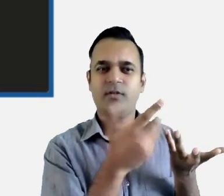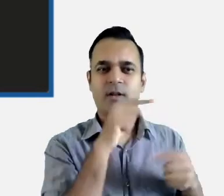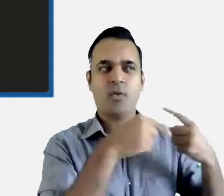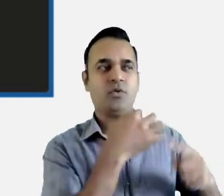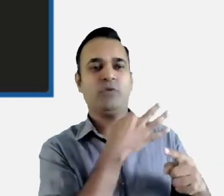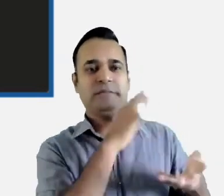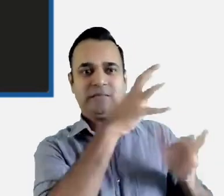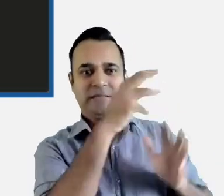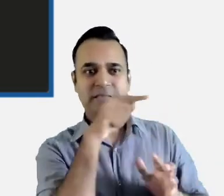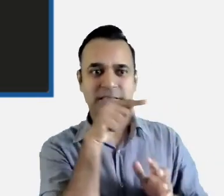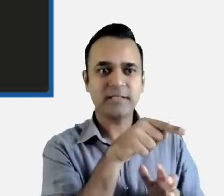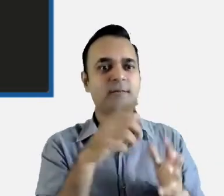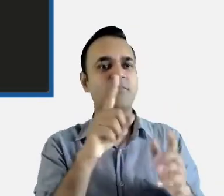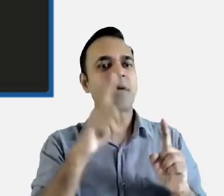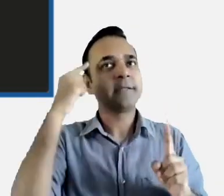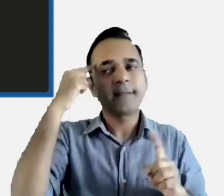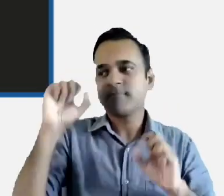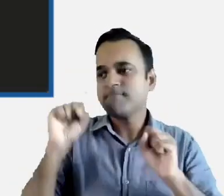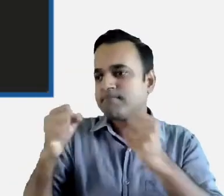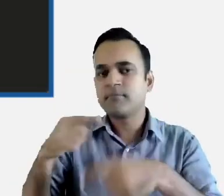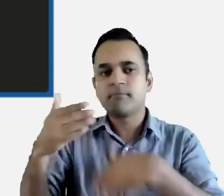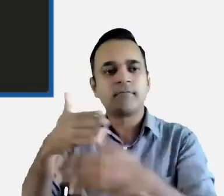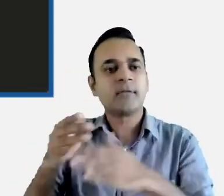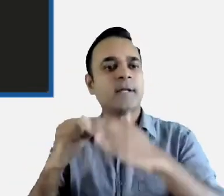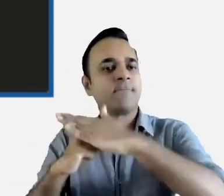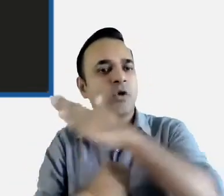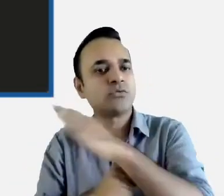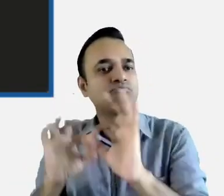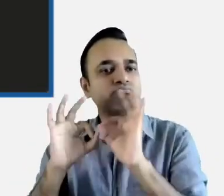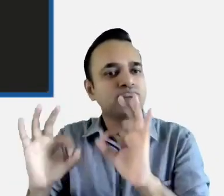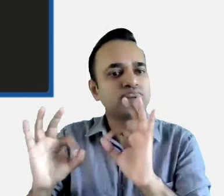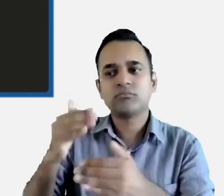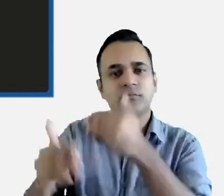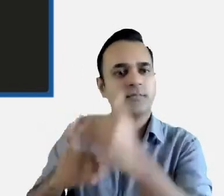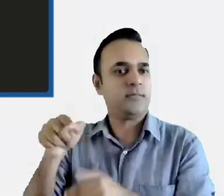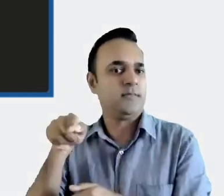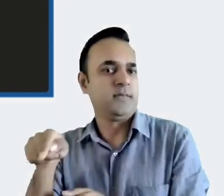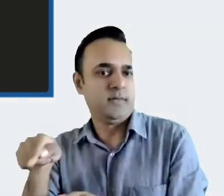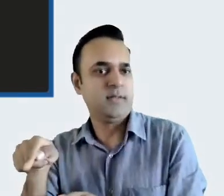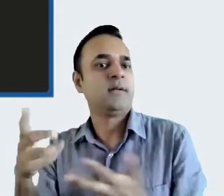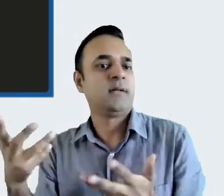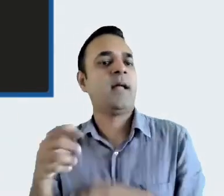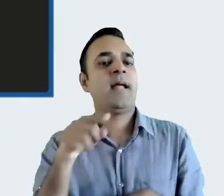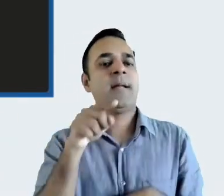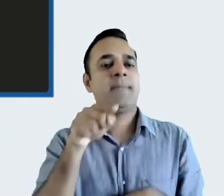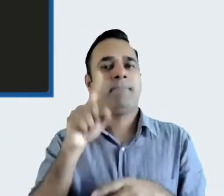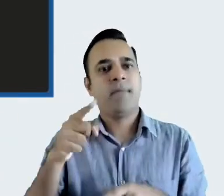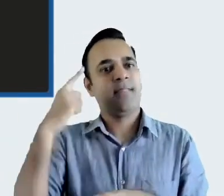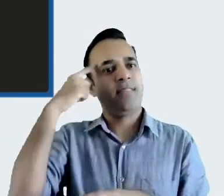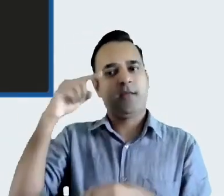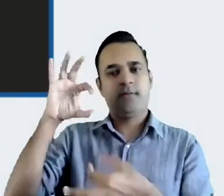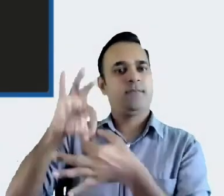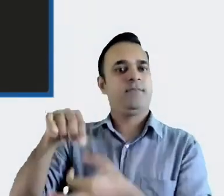denominadas soluciones basadas en la naturaleza. Así, por ejemplo, el efecto regulador de los humedales frente a